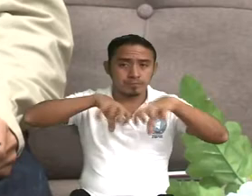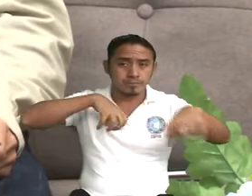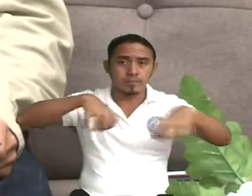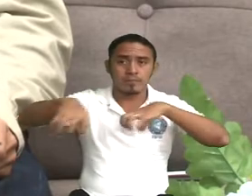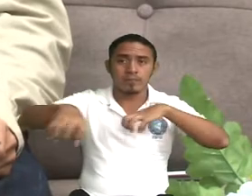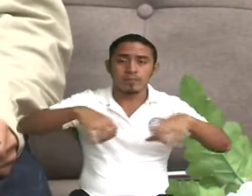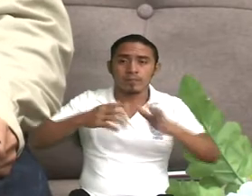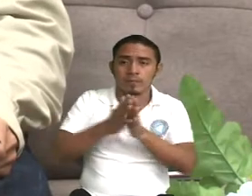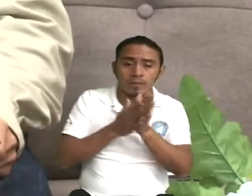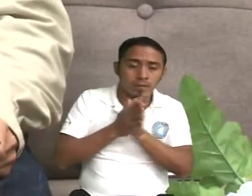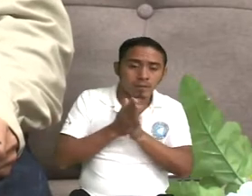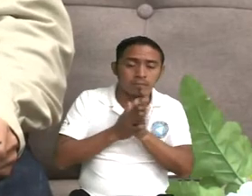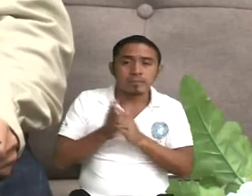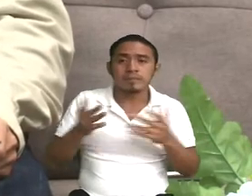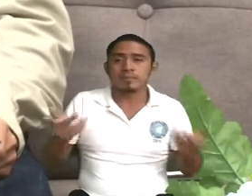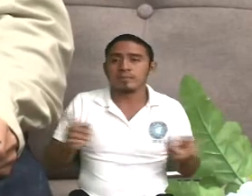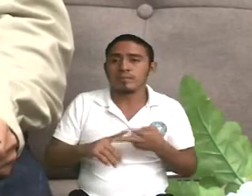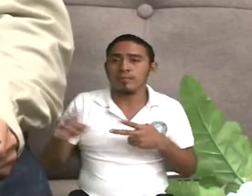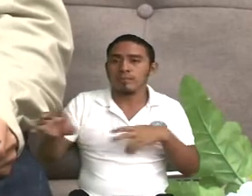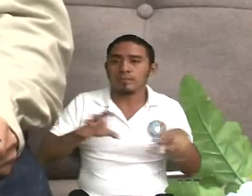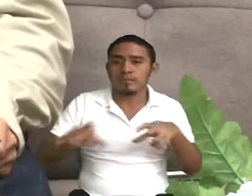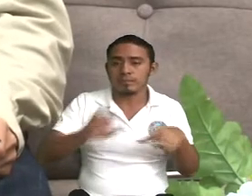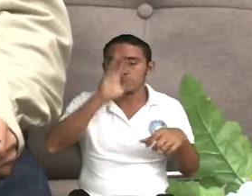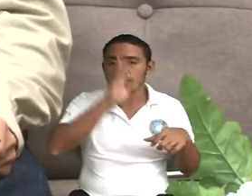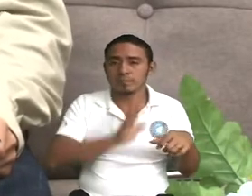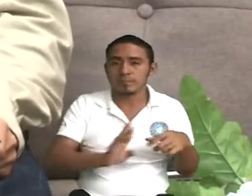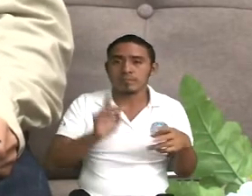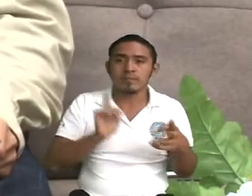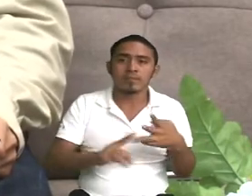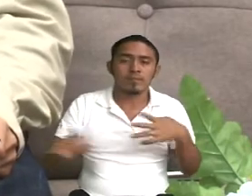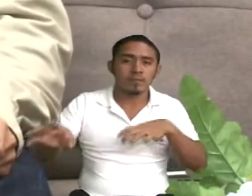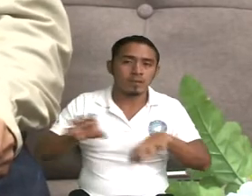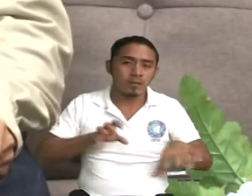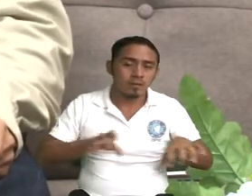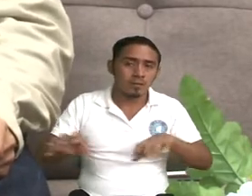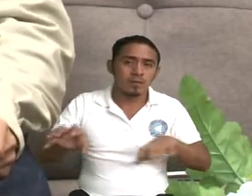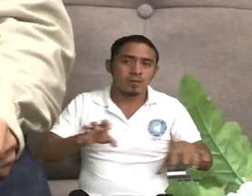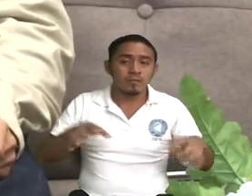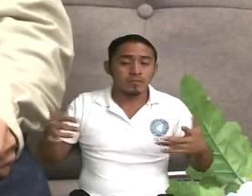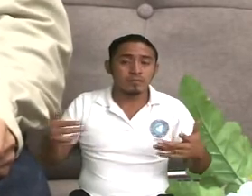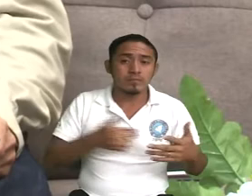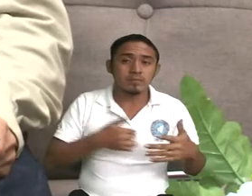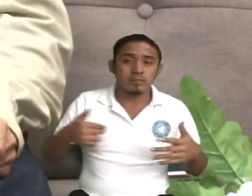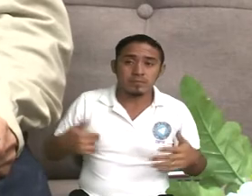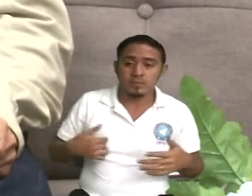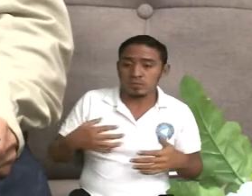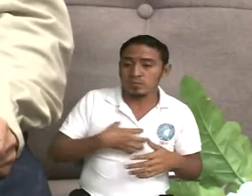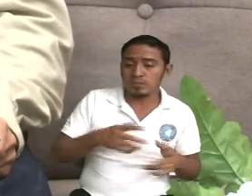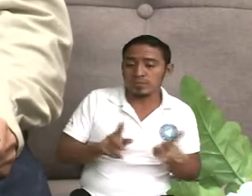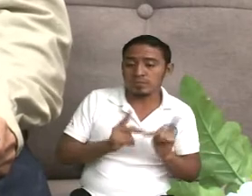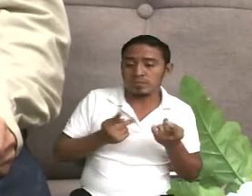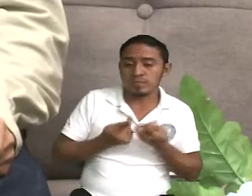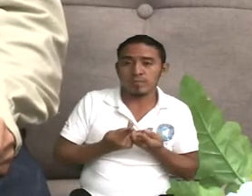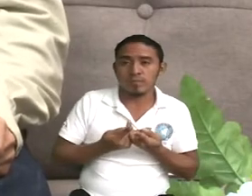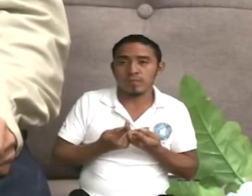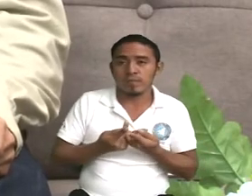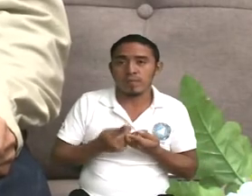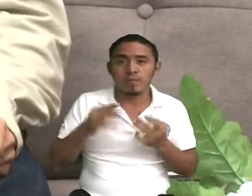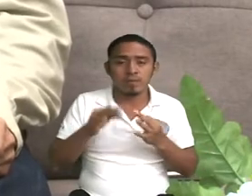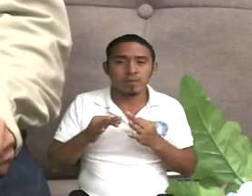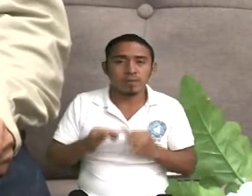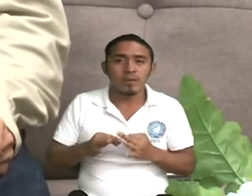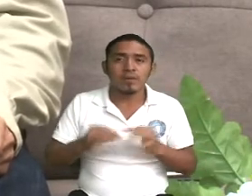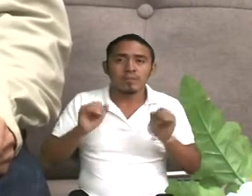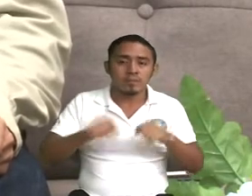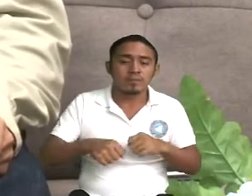actividades recreativas, en todas las actividades religiosas, en todas las actividades que hace nuestro pueblo, aprovecharlas